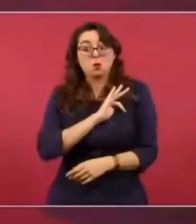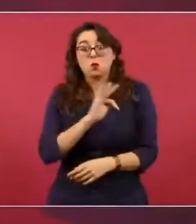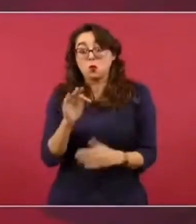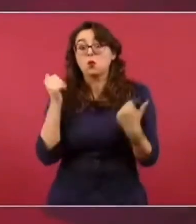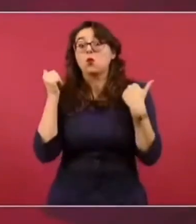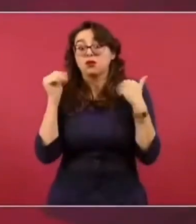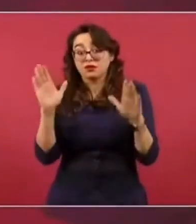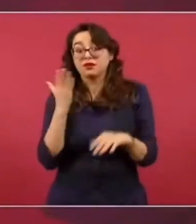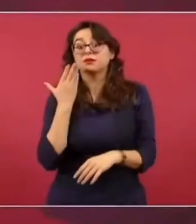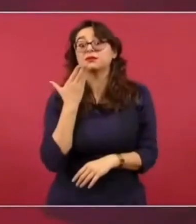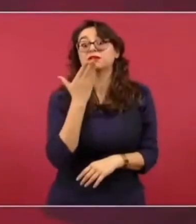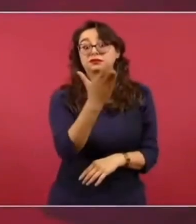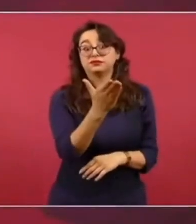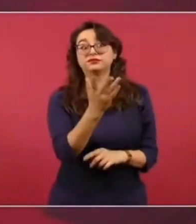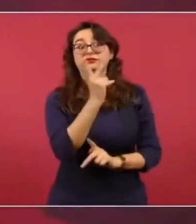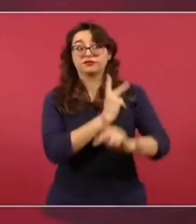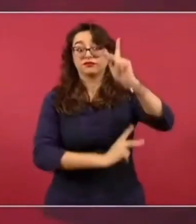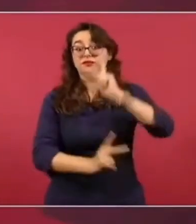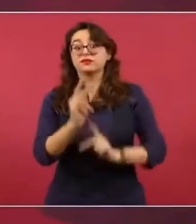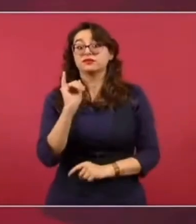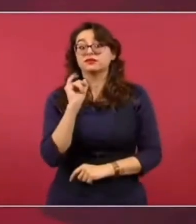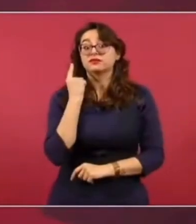de ese billón